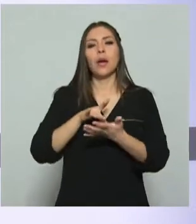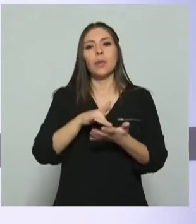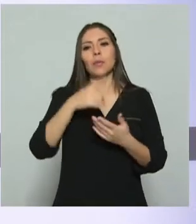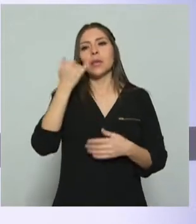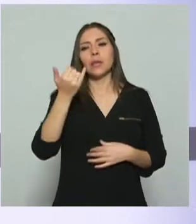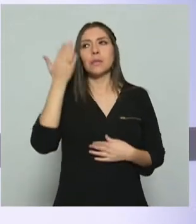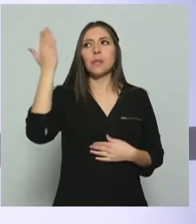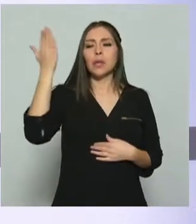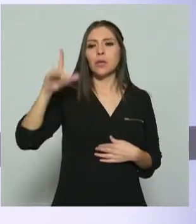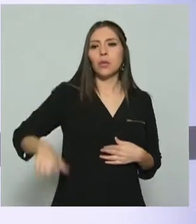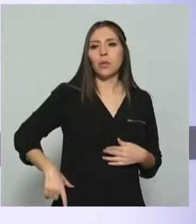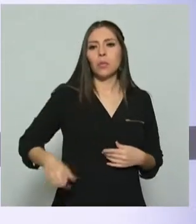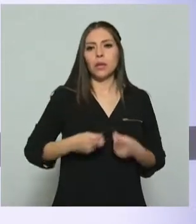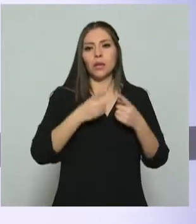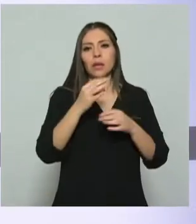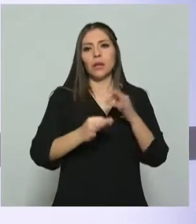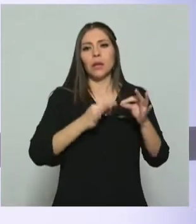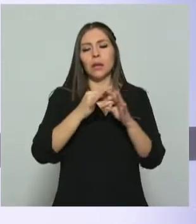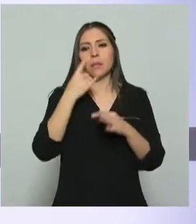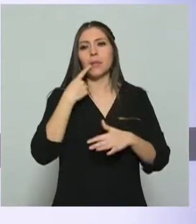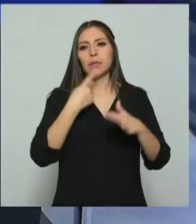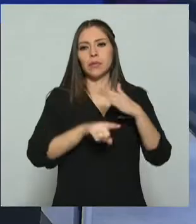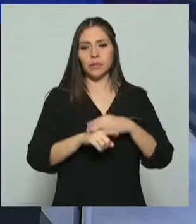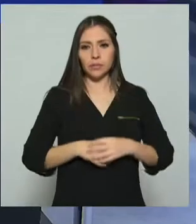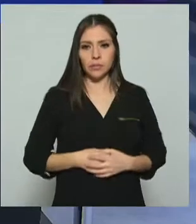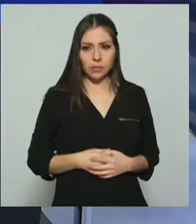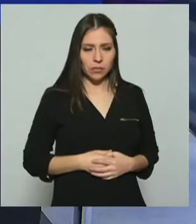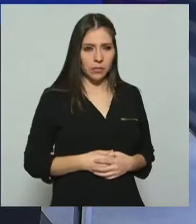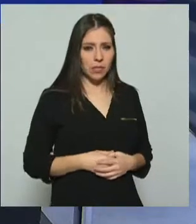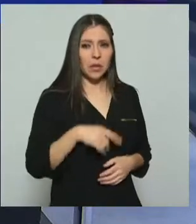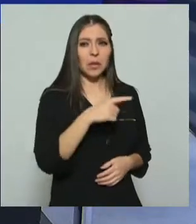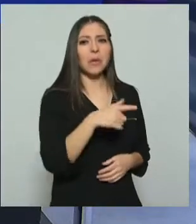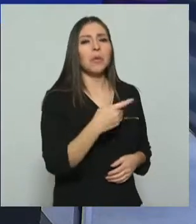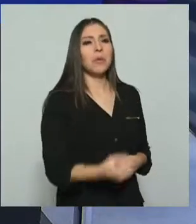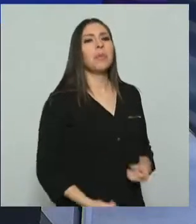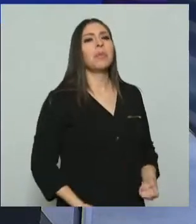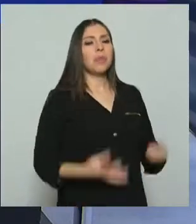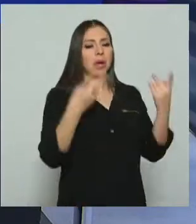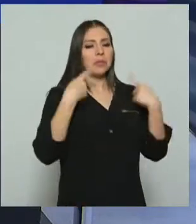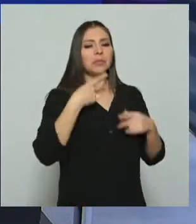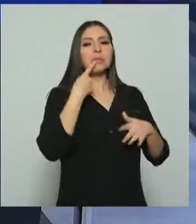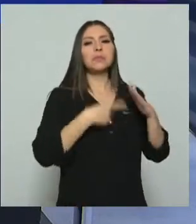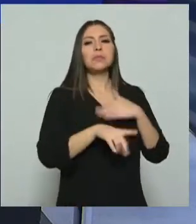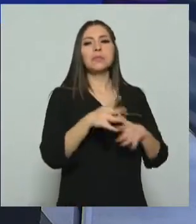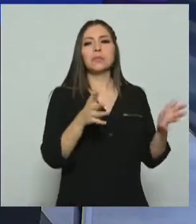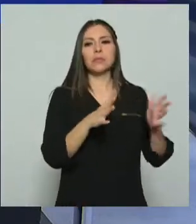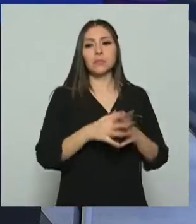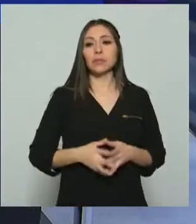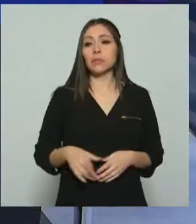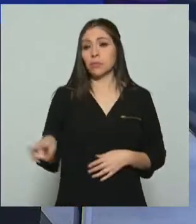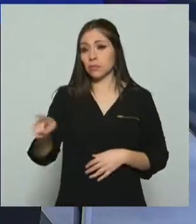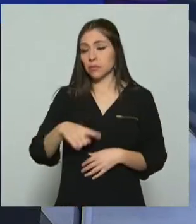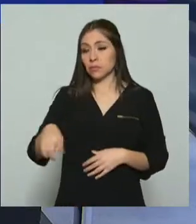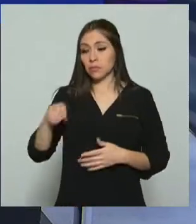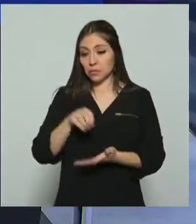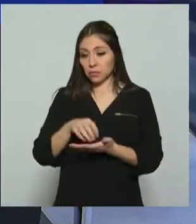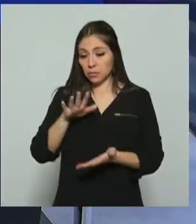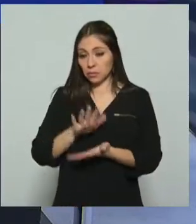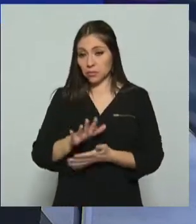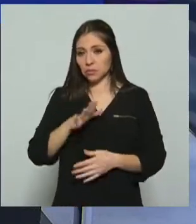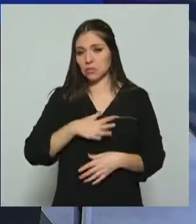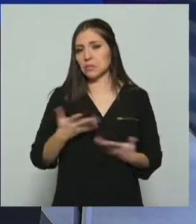las denuncias. ¿De cuántos casos estamos hablando? Pues realmente que nosotras tengamos registrados podrían ser cientos. Y cientos.